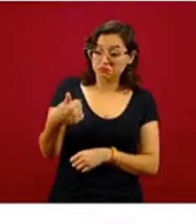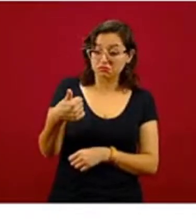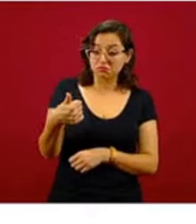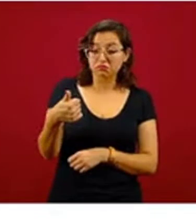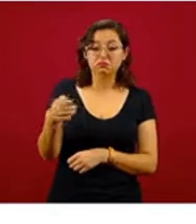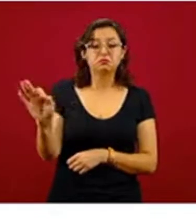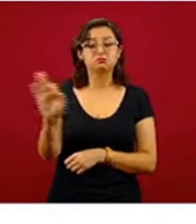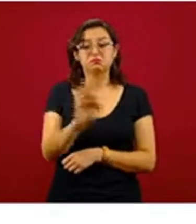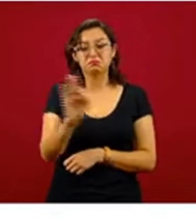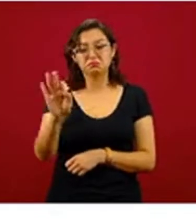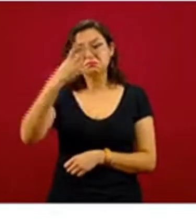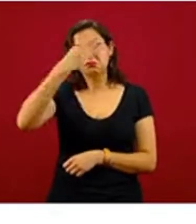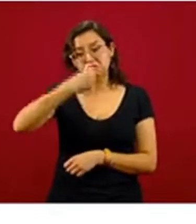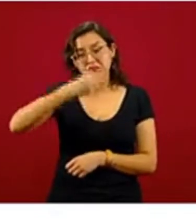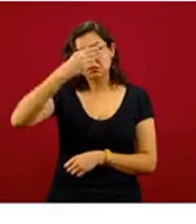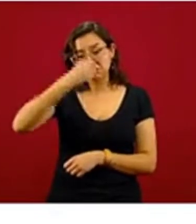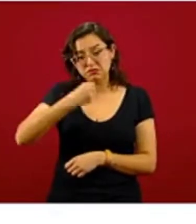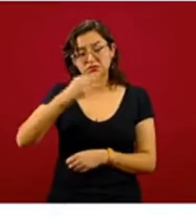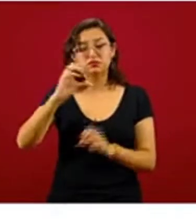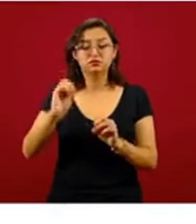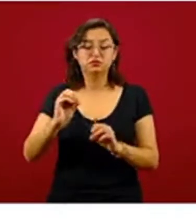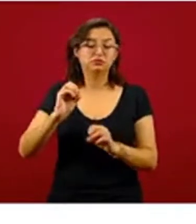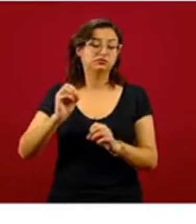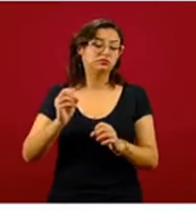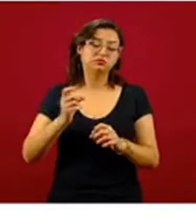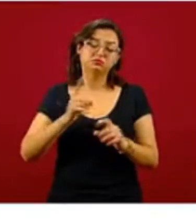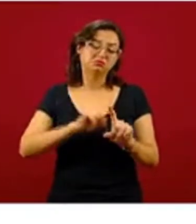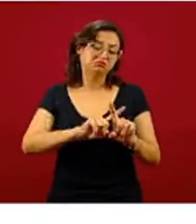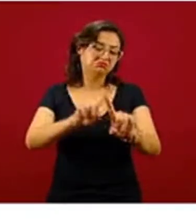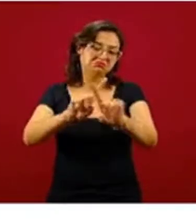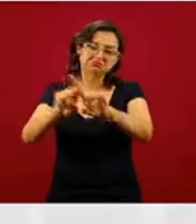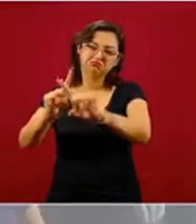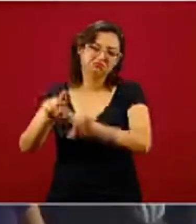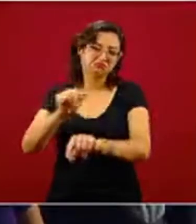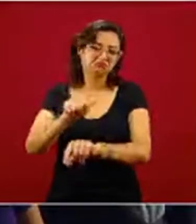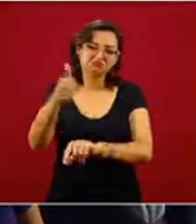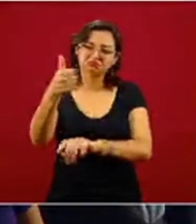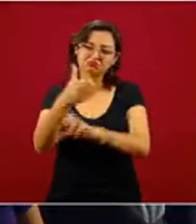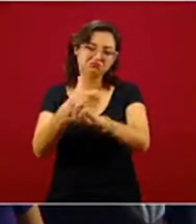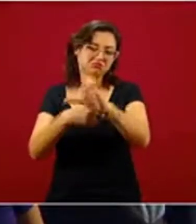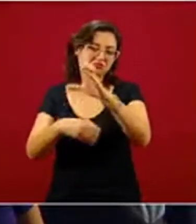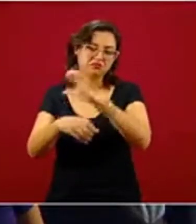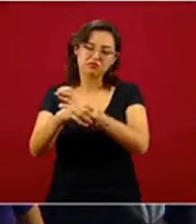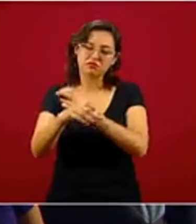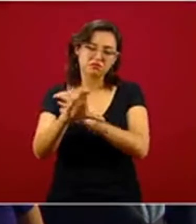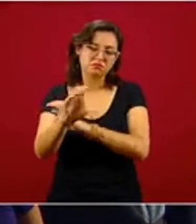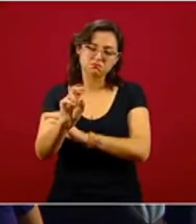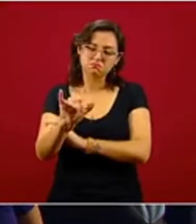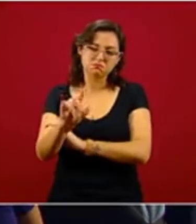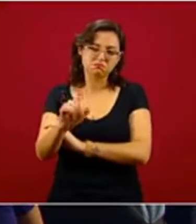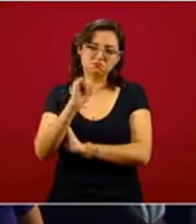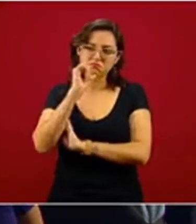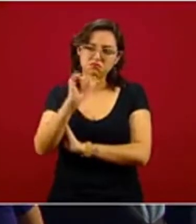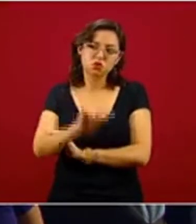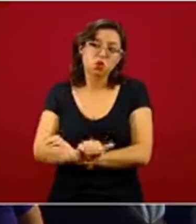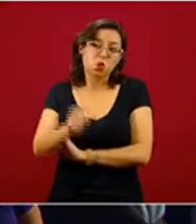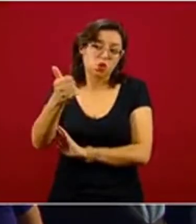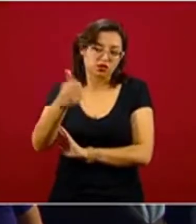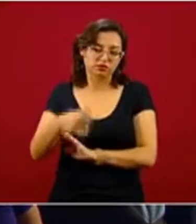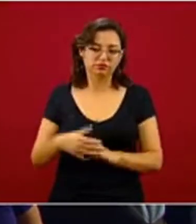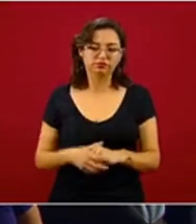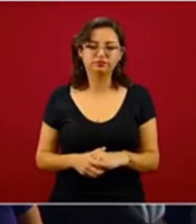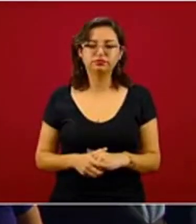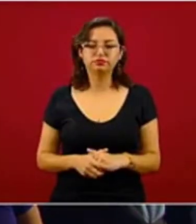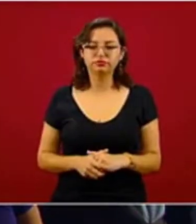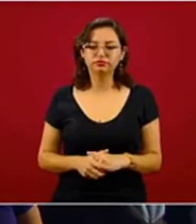como influenza o como virus que circulan normalmente en las comunidades. Pero esto es lo que tenemos hasta el momento. Y en la